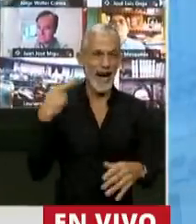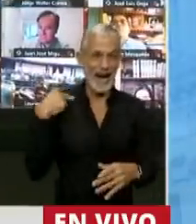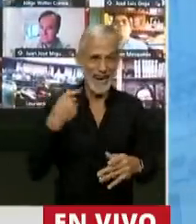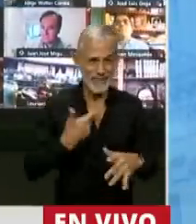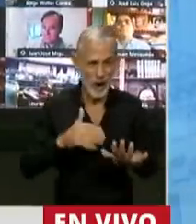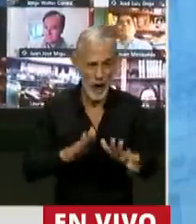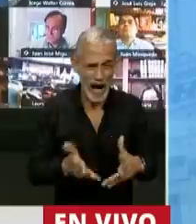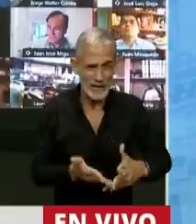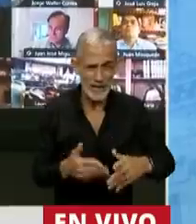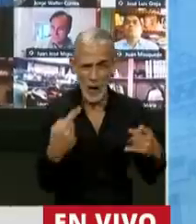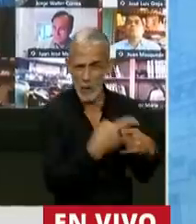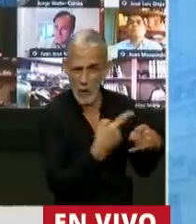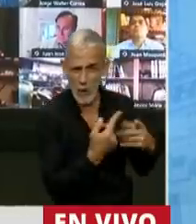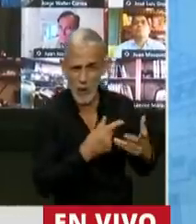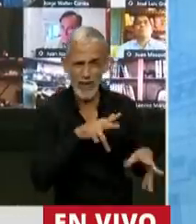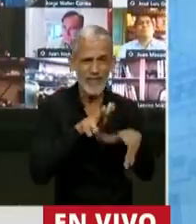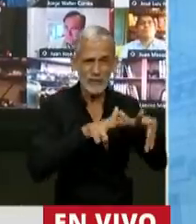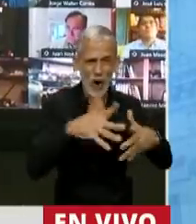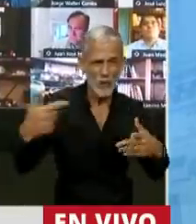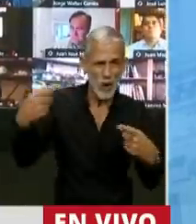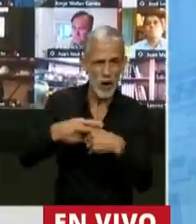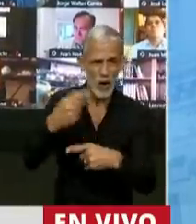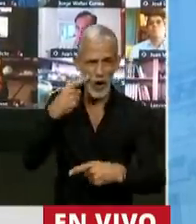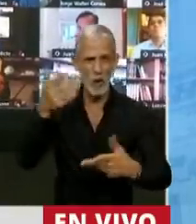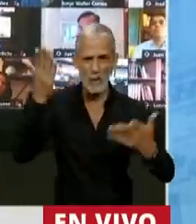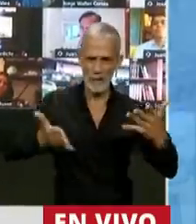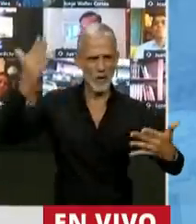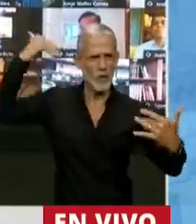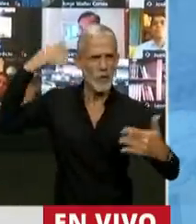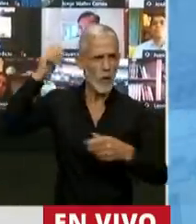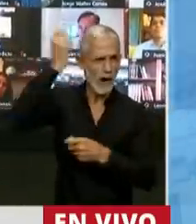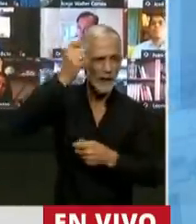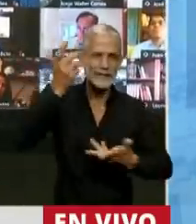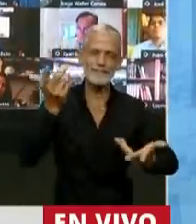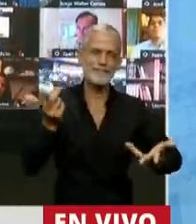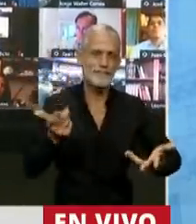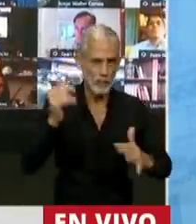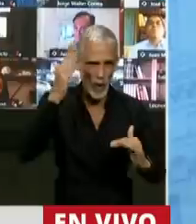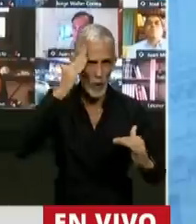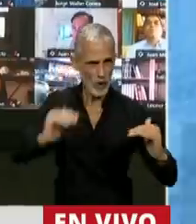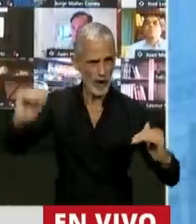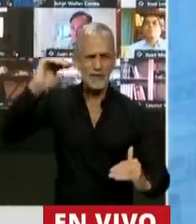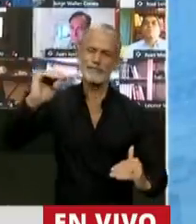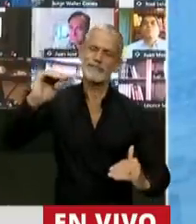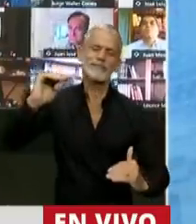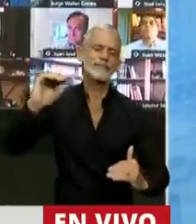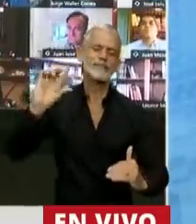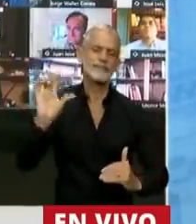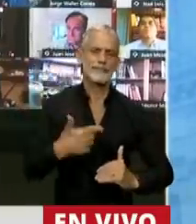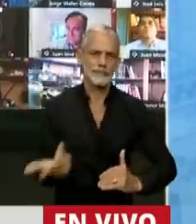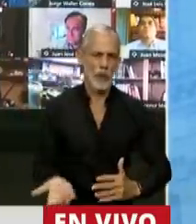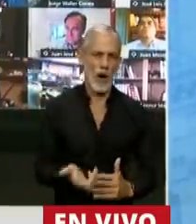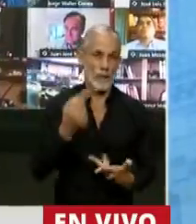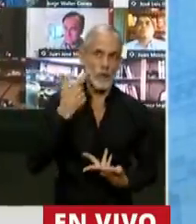Y quieren tener alguna especie de superioridad educativa, cultural, que lamentablemente todos los días se esfuerzan